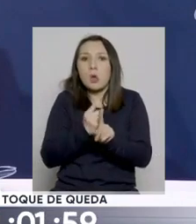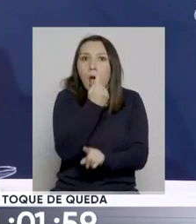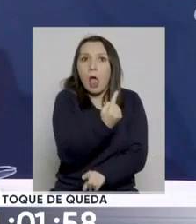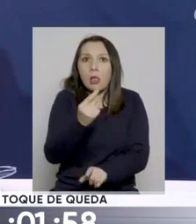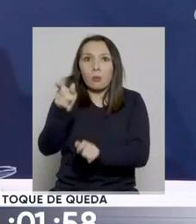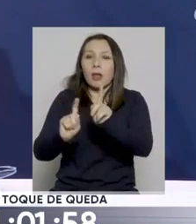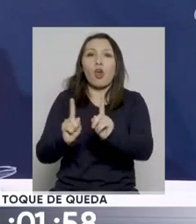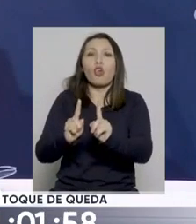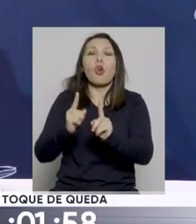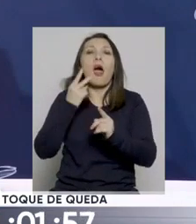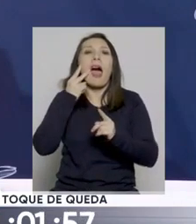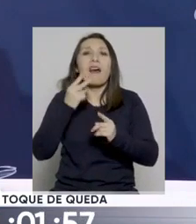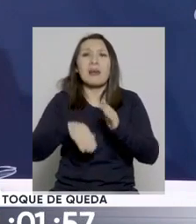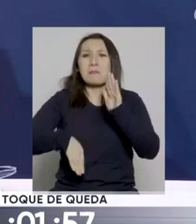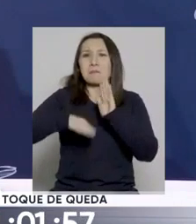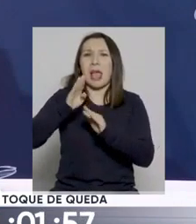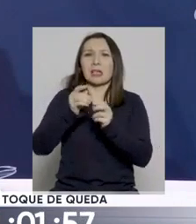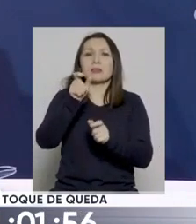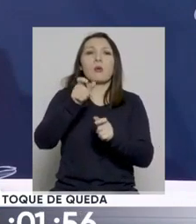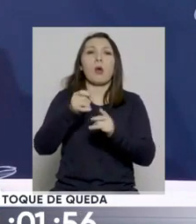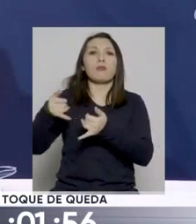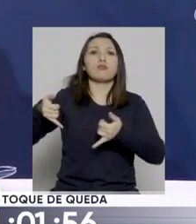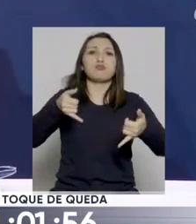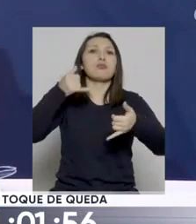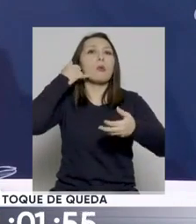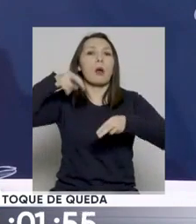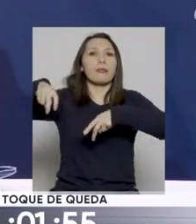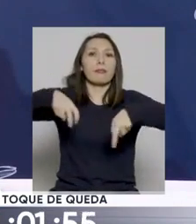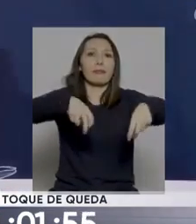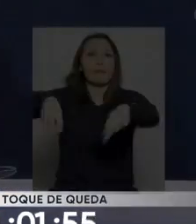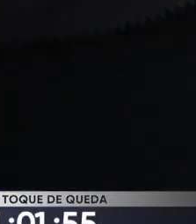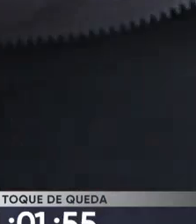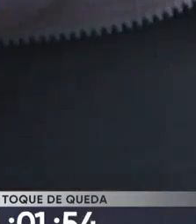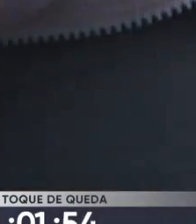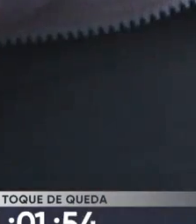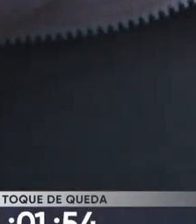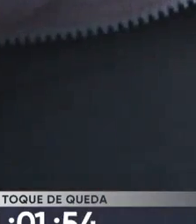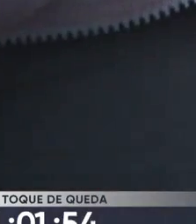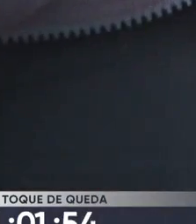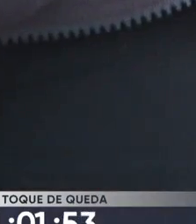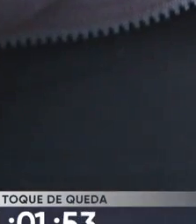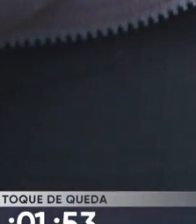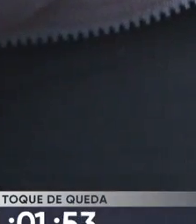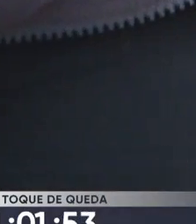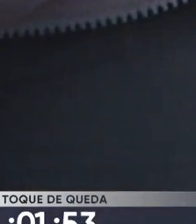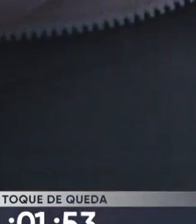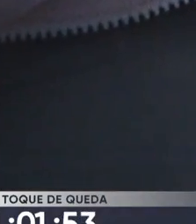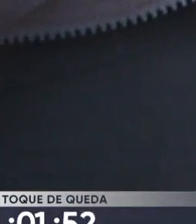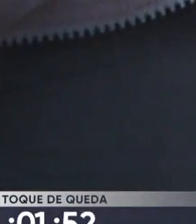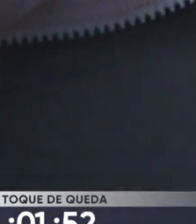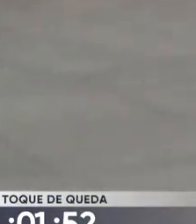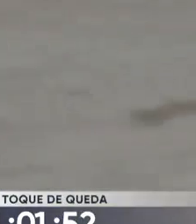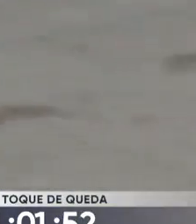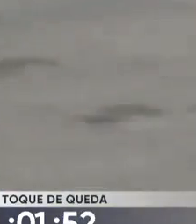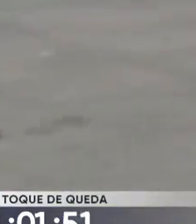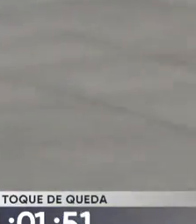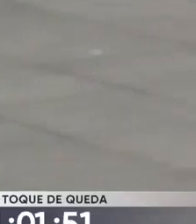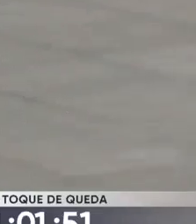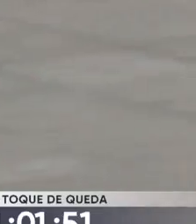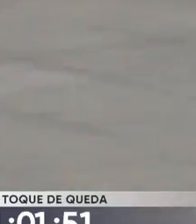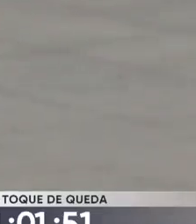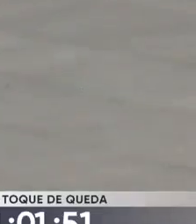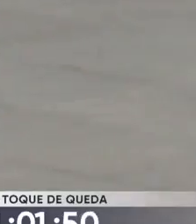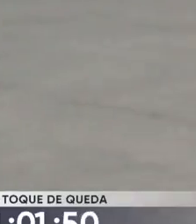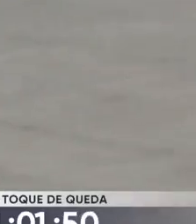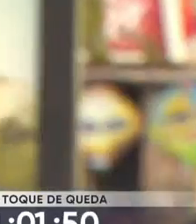persona, es un seguimiento masivo del movimiento de los celulares. Una alternativa que de implementarse oficialmente